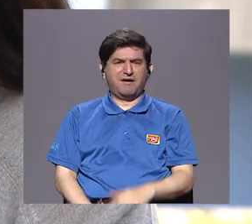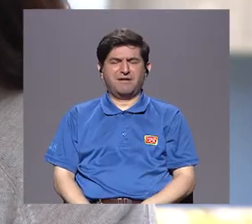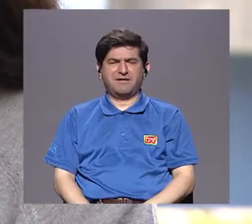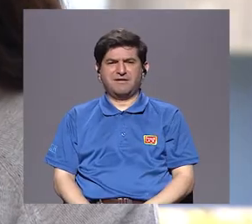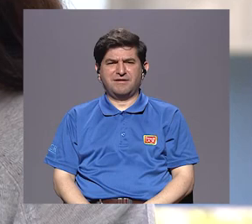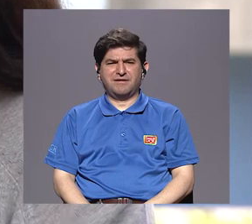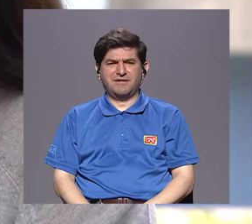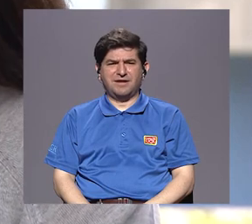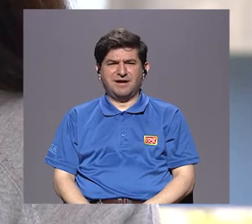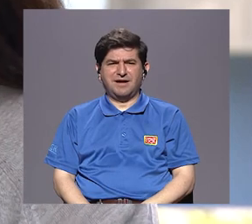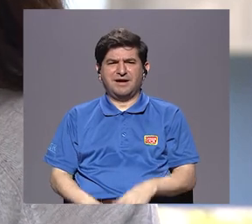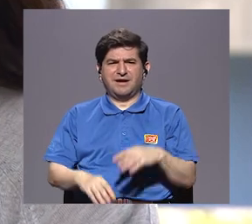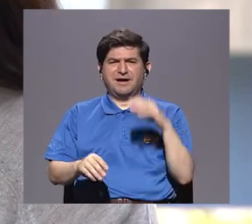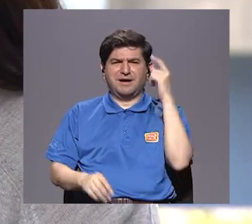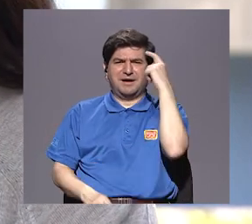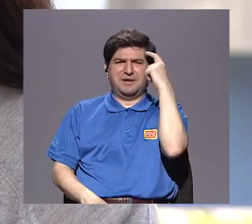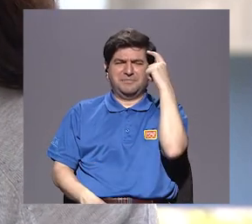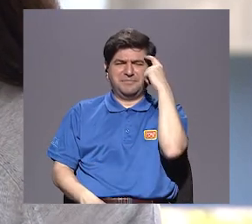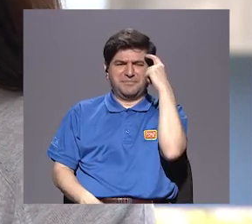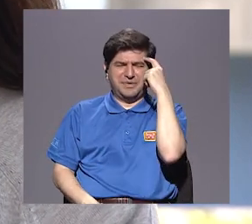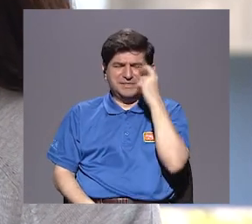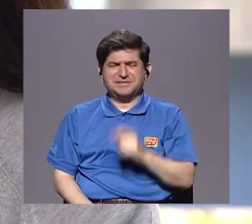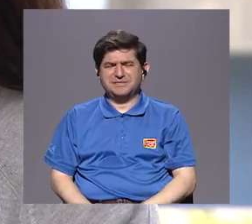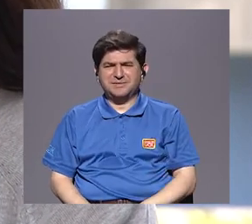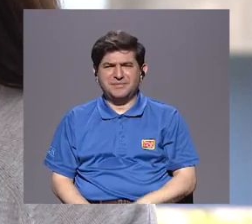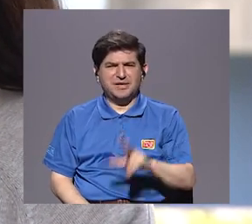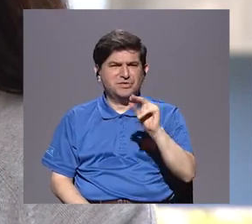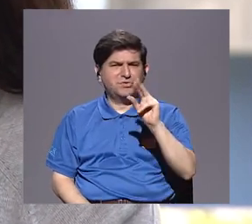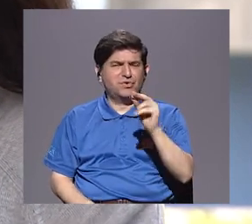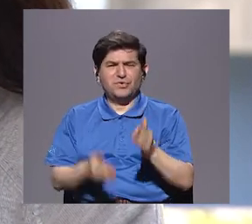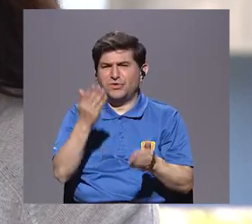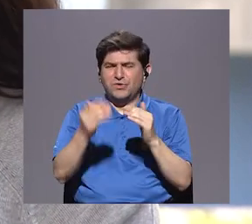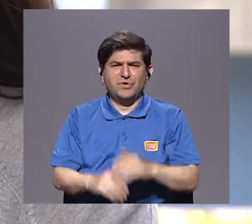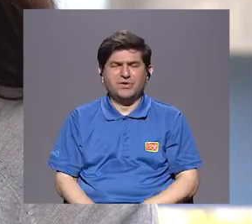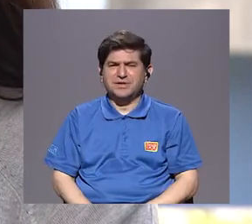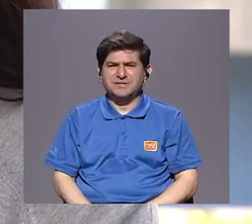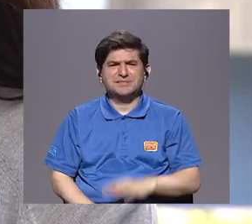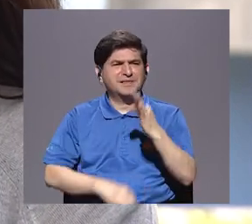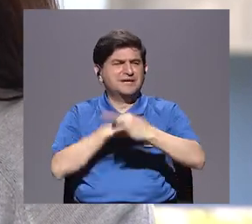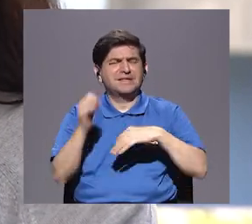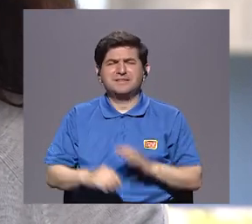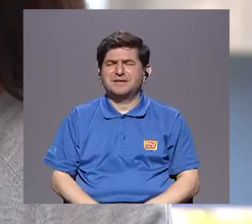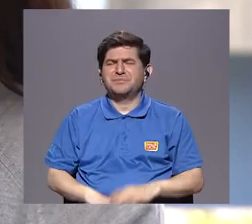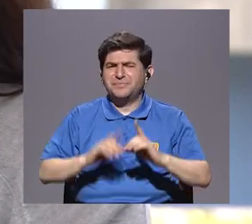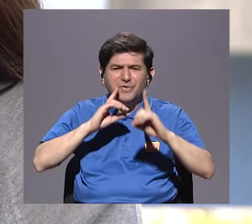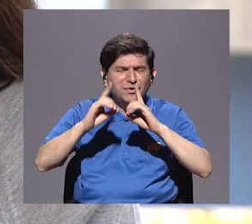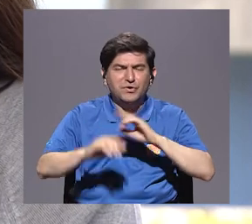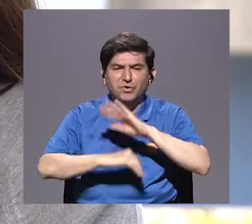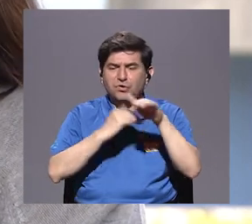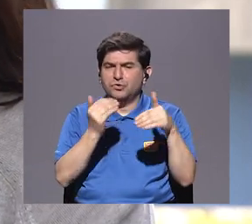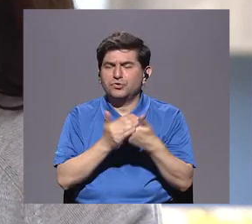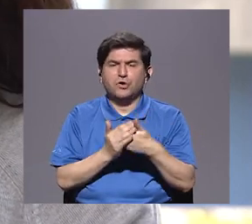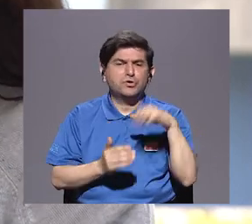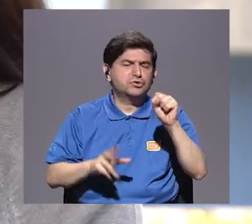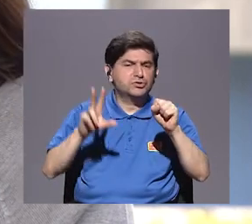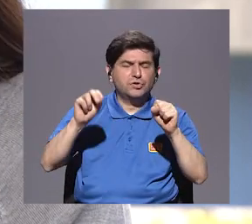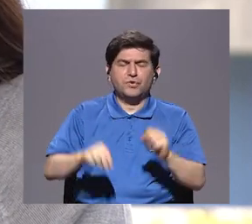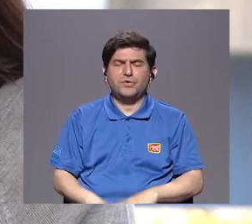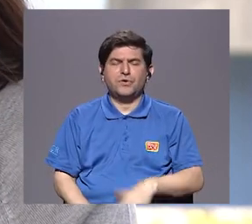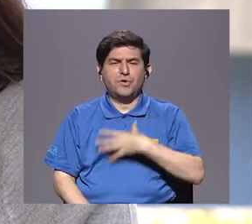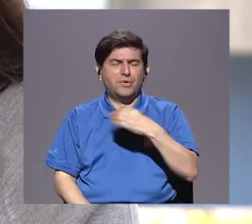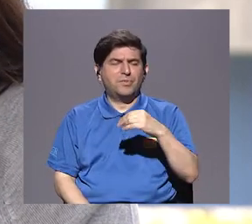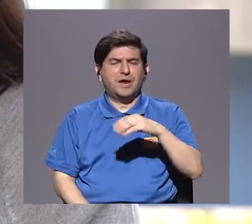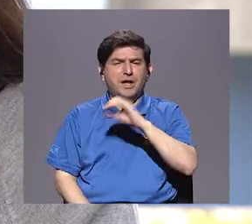constriciéndose un poquito en su pensamiento, no es un pensamiento más dicotómico, donde es todo o nada, blanco